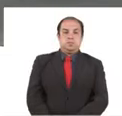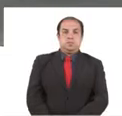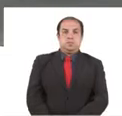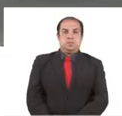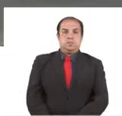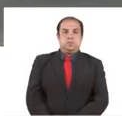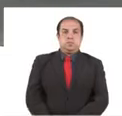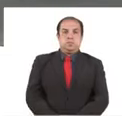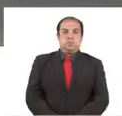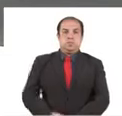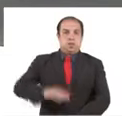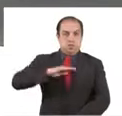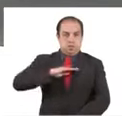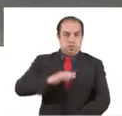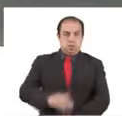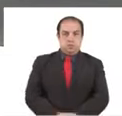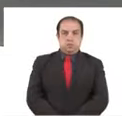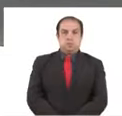Saludar.